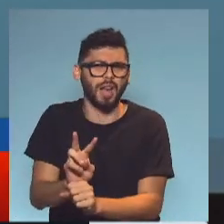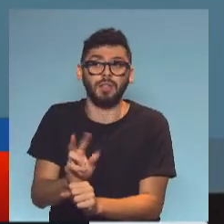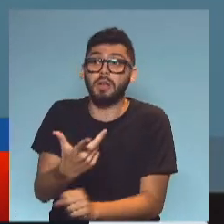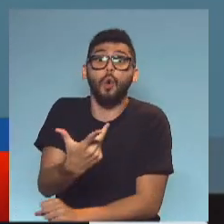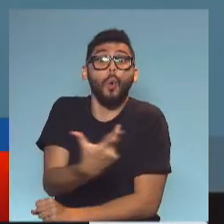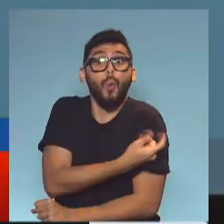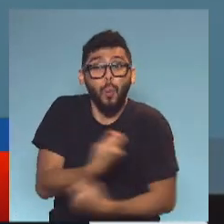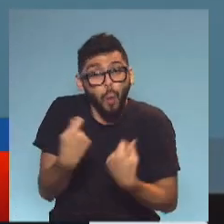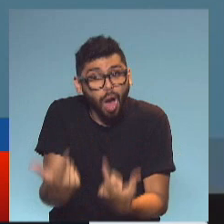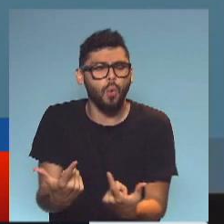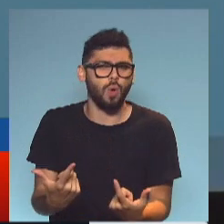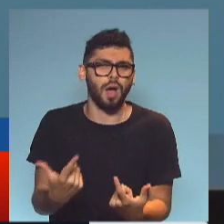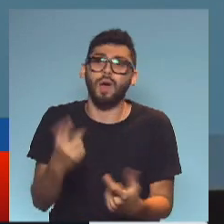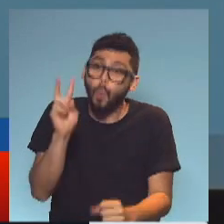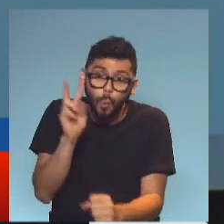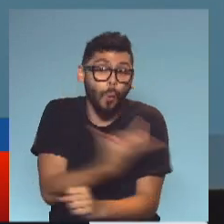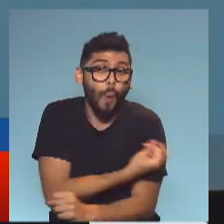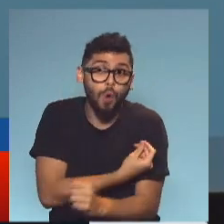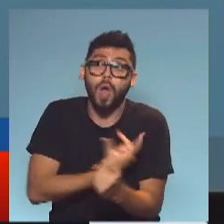vacunar, vacunar y vacunar.